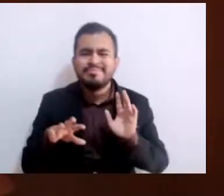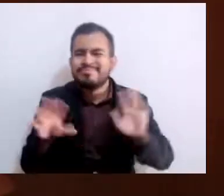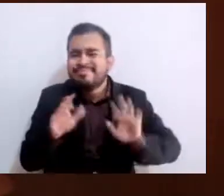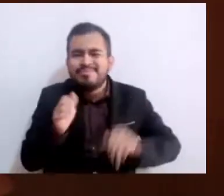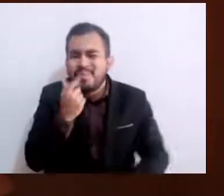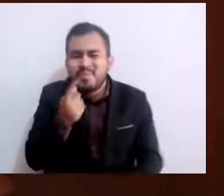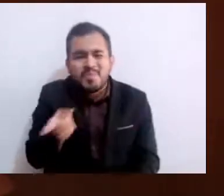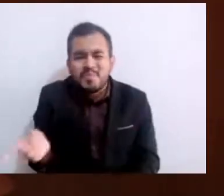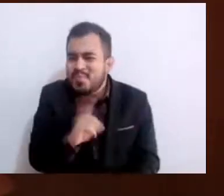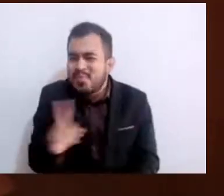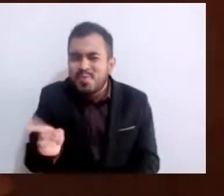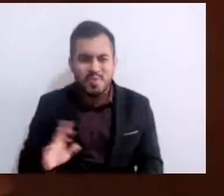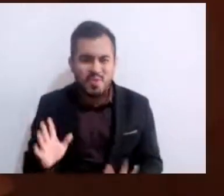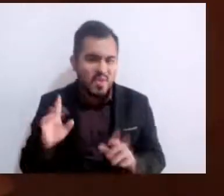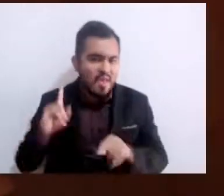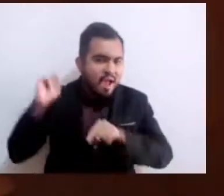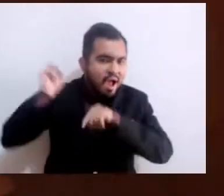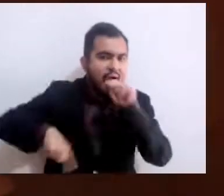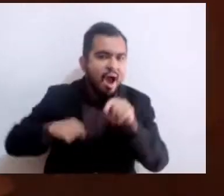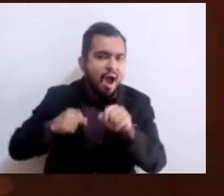es.